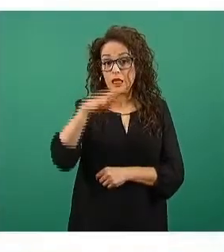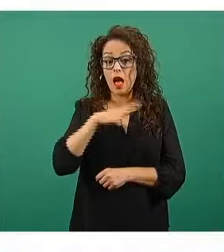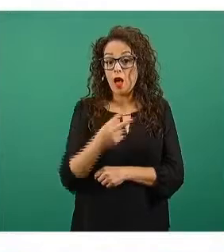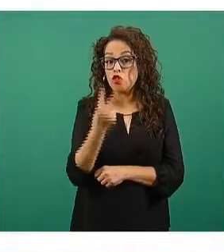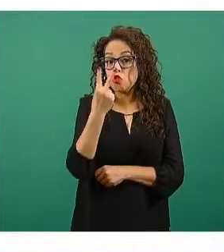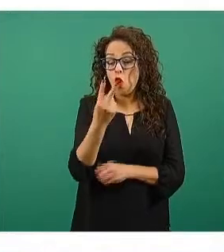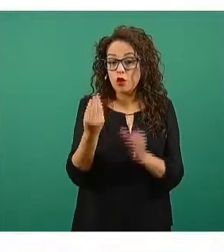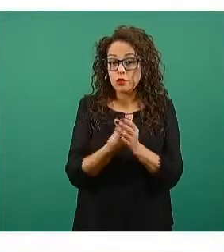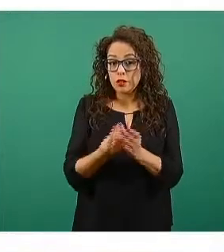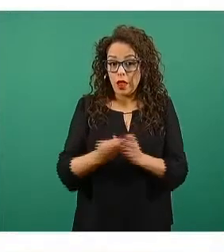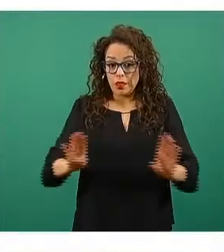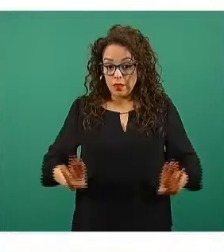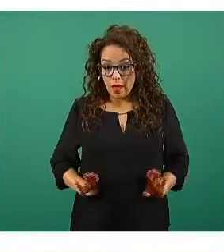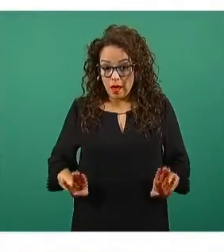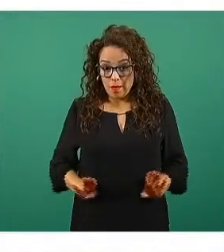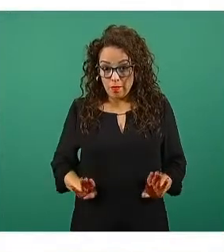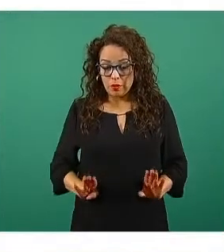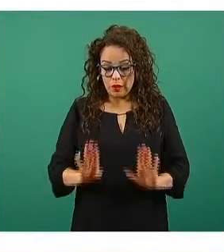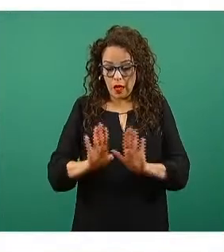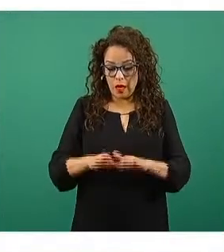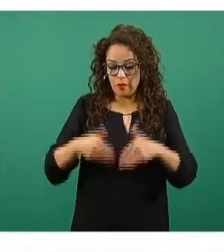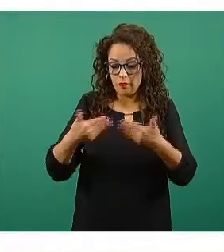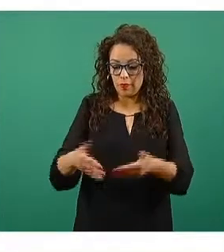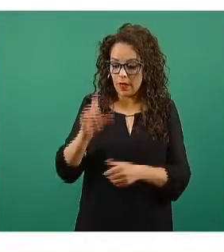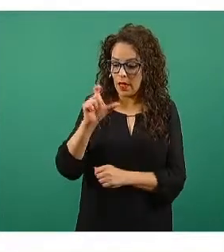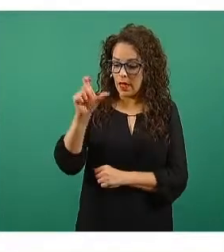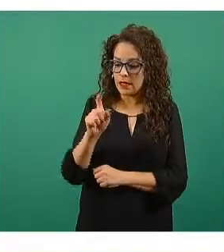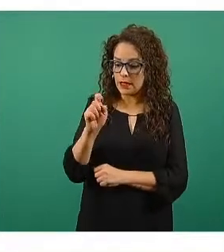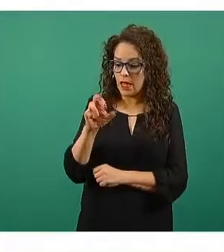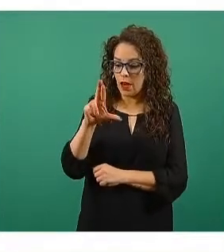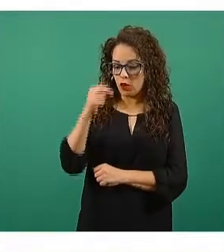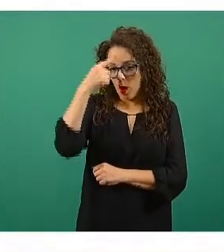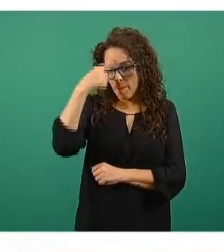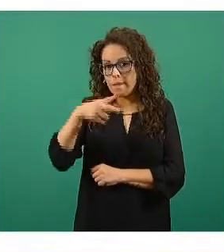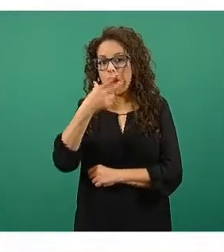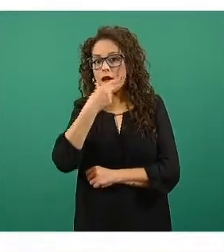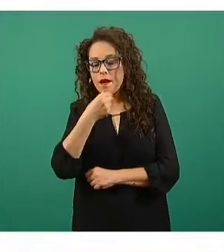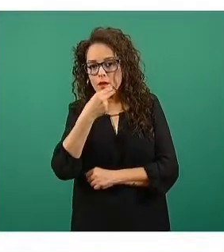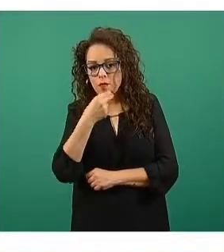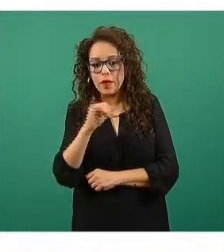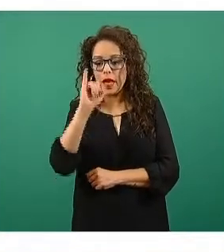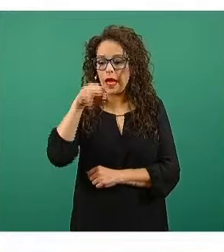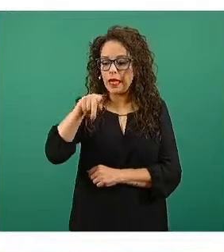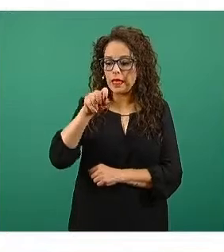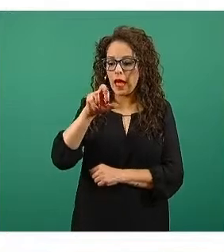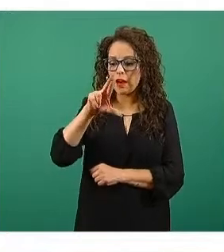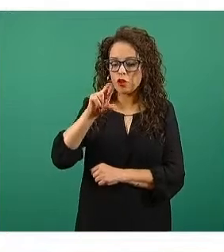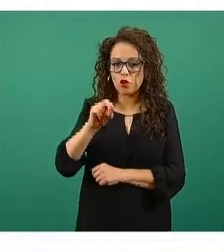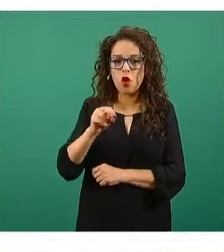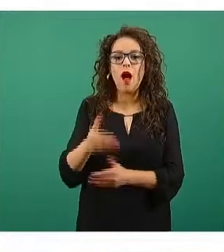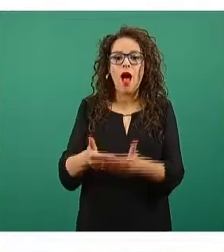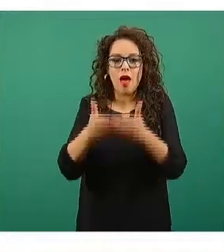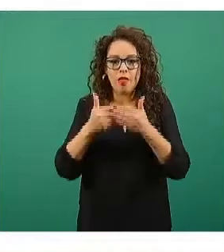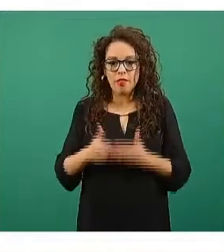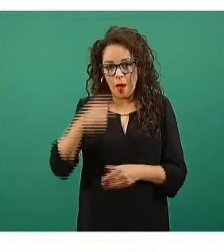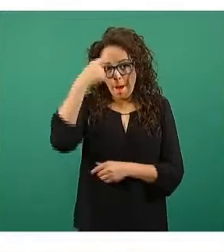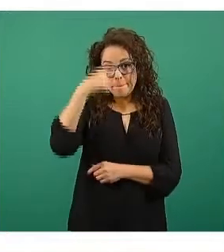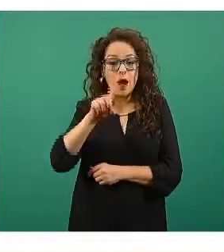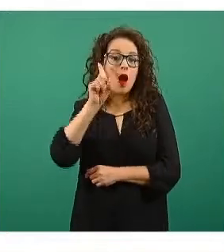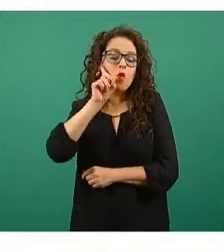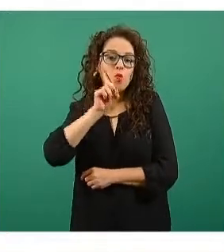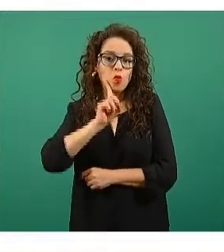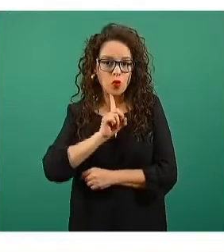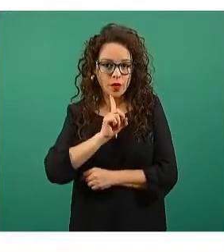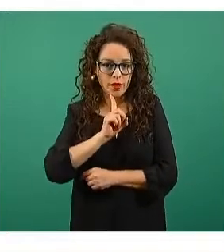condones externos, también llamados condones masculinos, y los condones internos, también llamados condones femeninos. Como